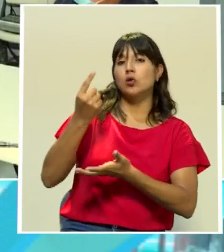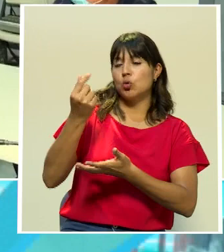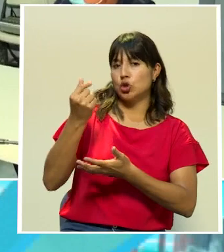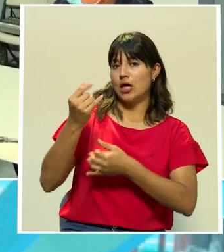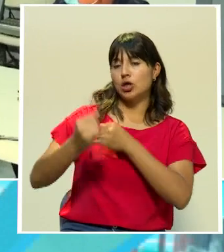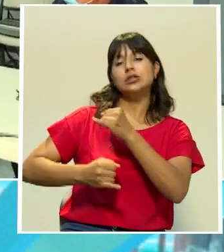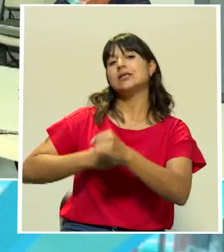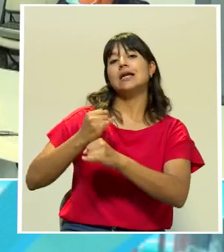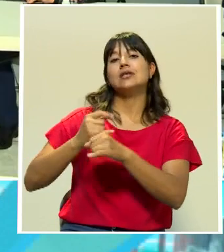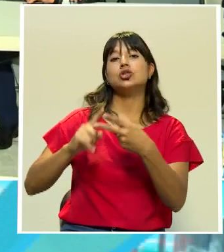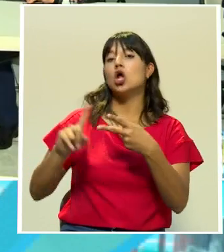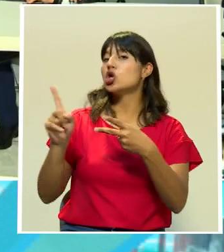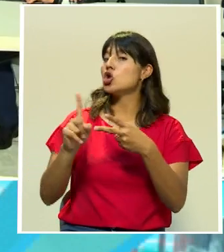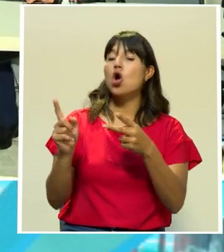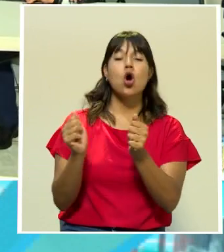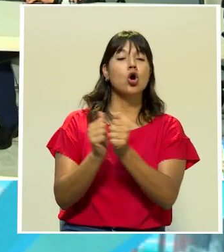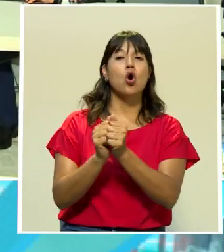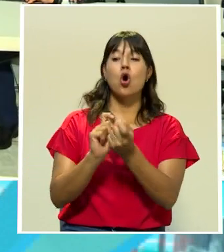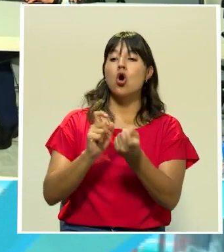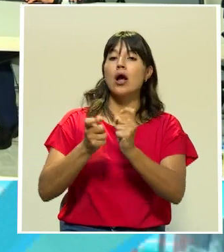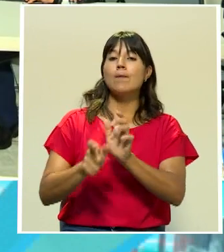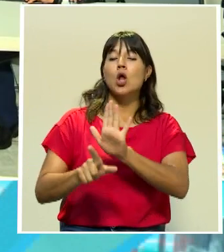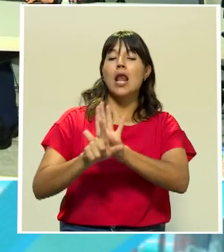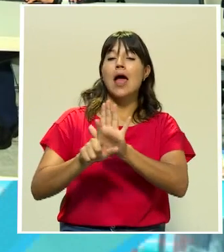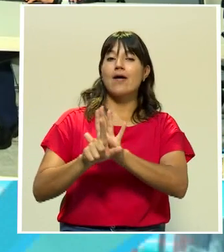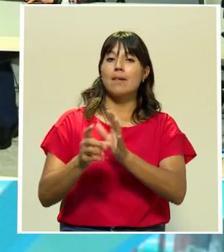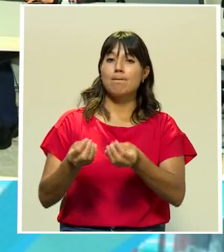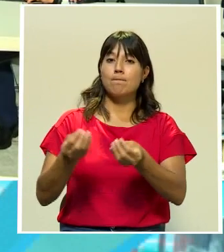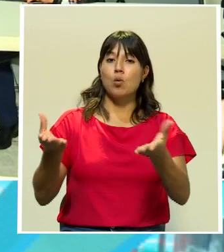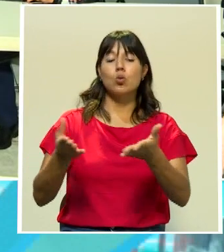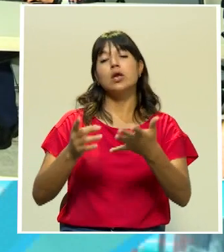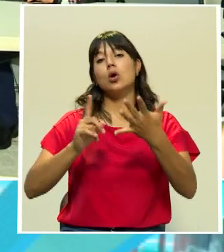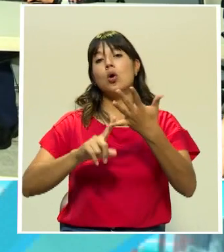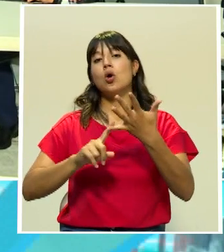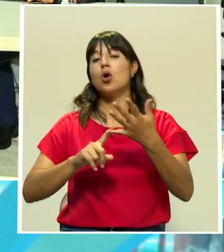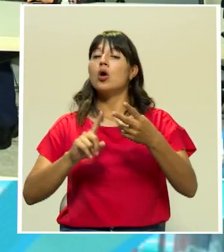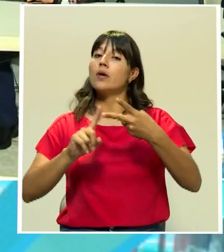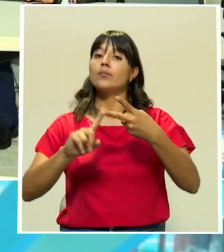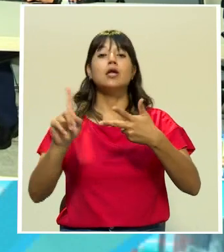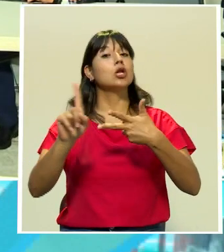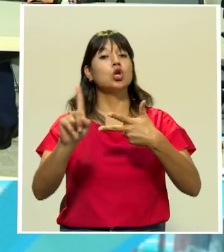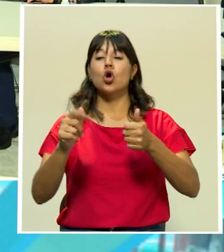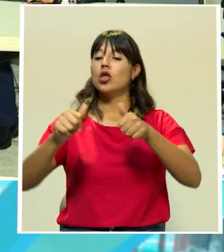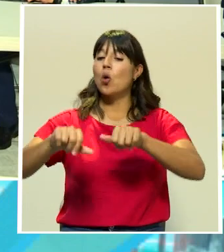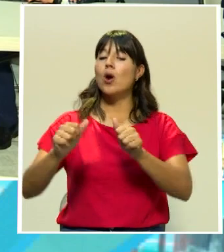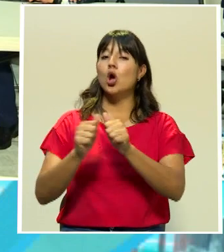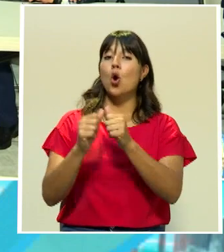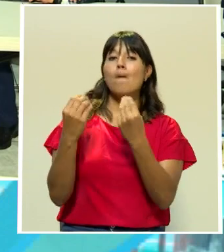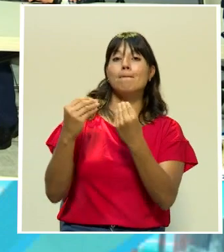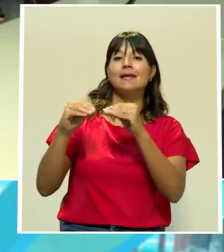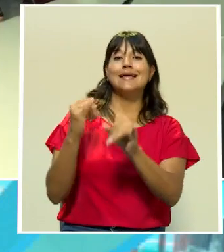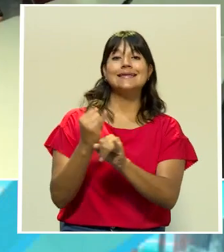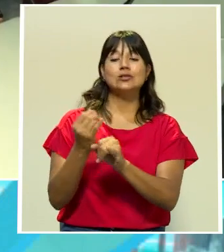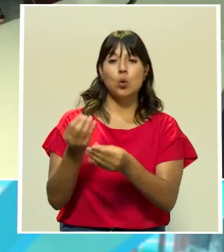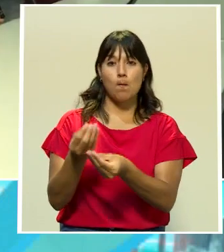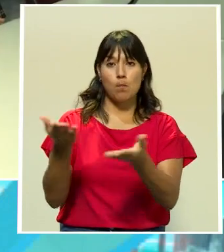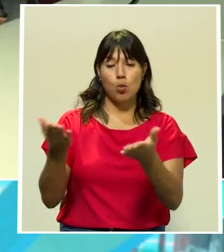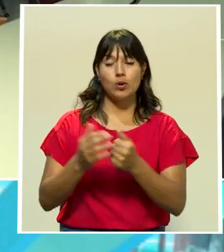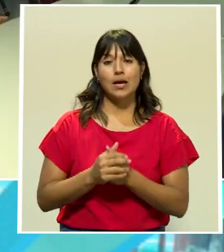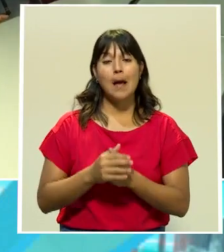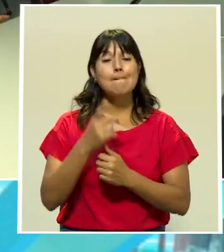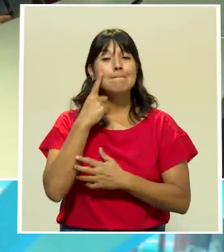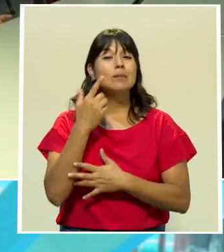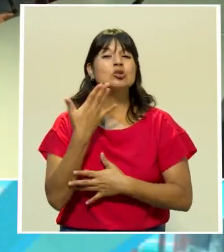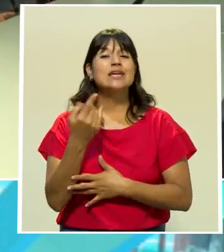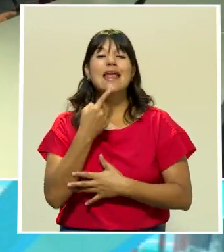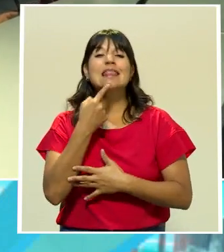la reforma de empleo público y no a la venta de activos del Estado. Veamos lo que dijo Célimo Guido en esta